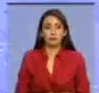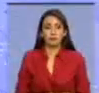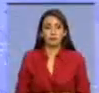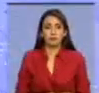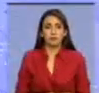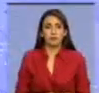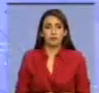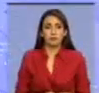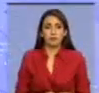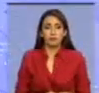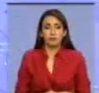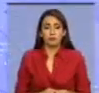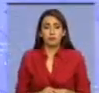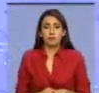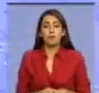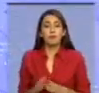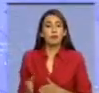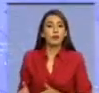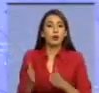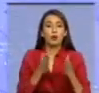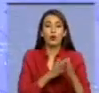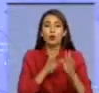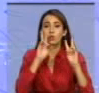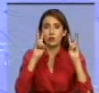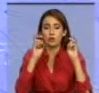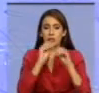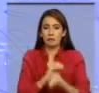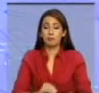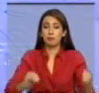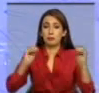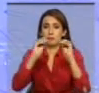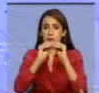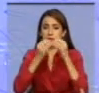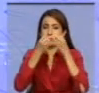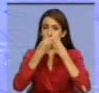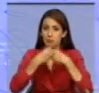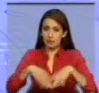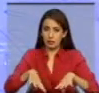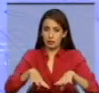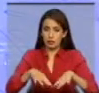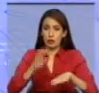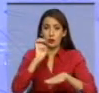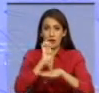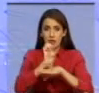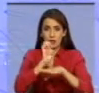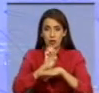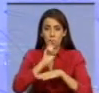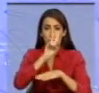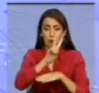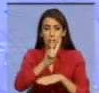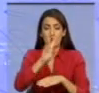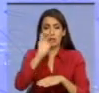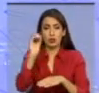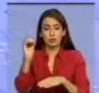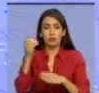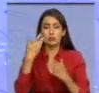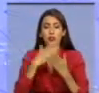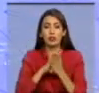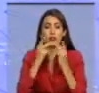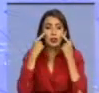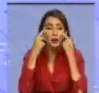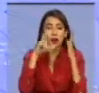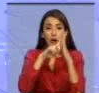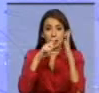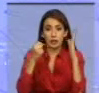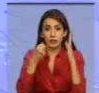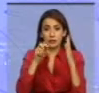Y en otro tema, un perjuicio 12 veces más grande que el del caso Odebrecht representaría la evasión tributaria descubierta por el